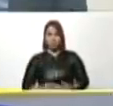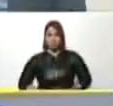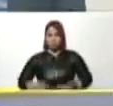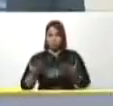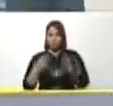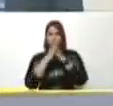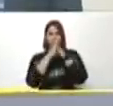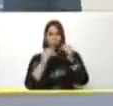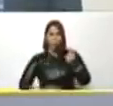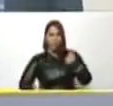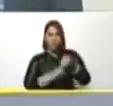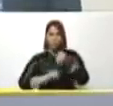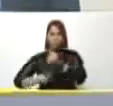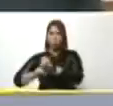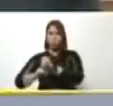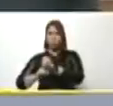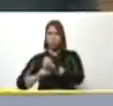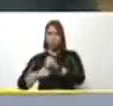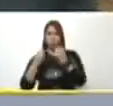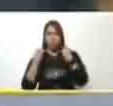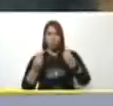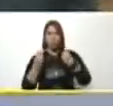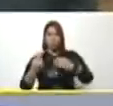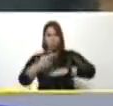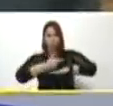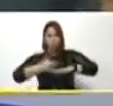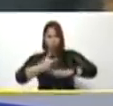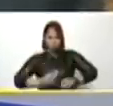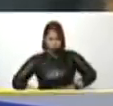apoyo como gobernador